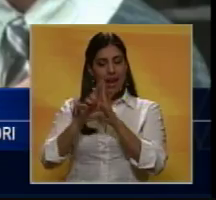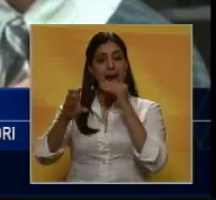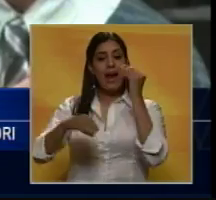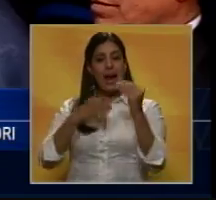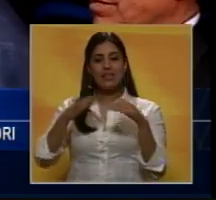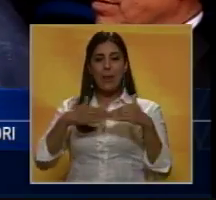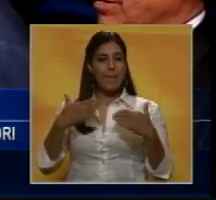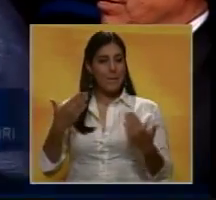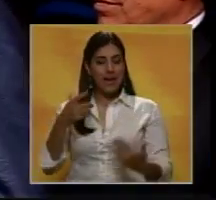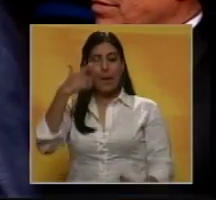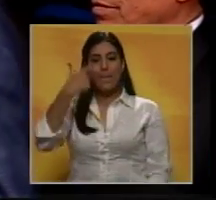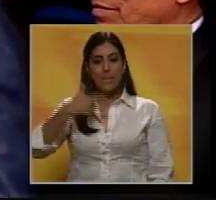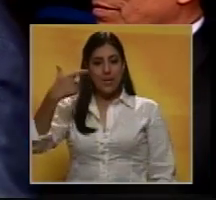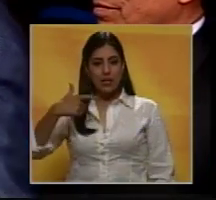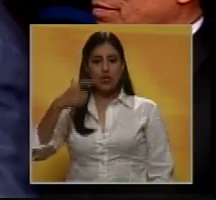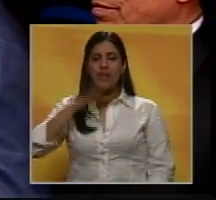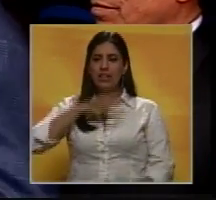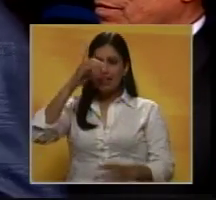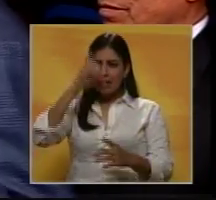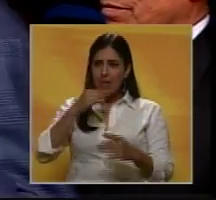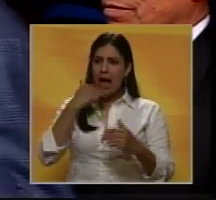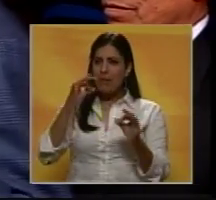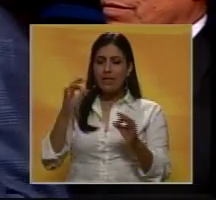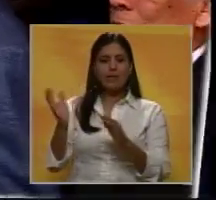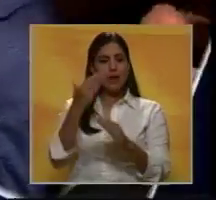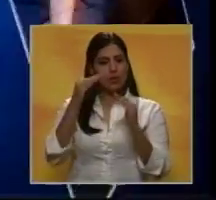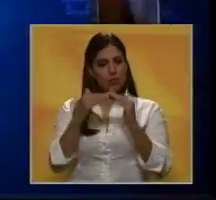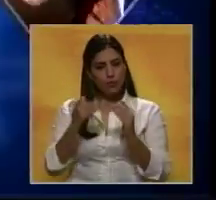general para las personas con ciertas condiciones.